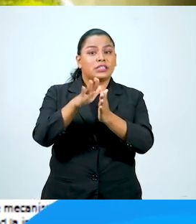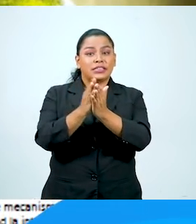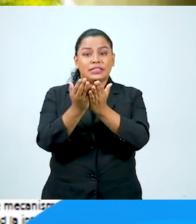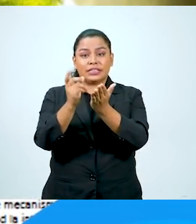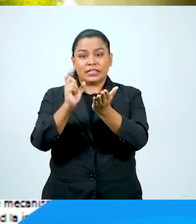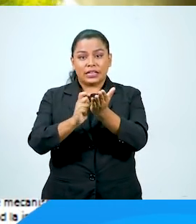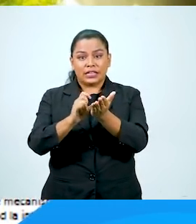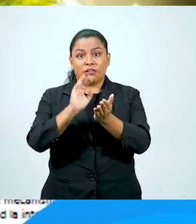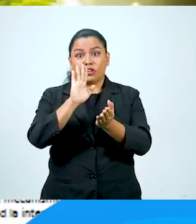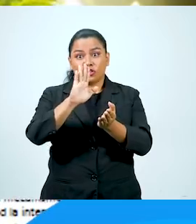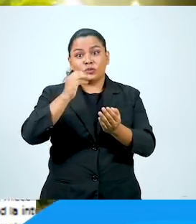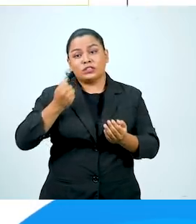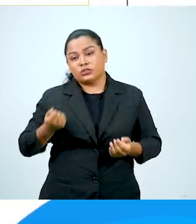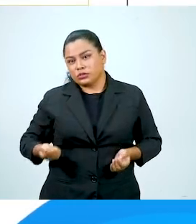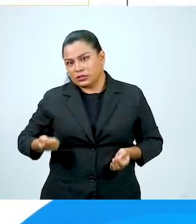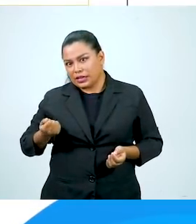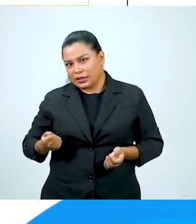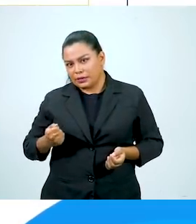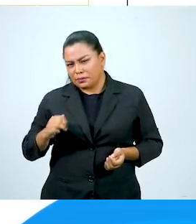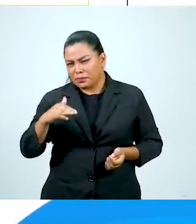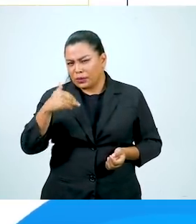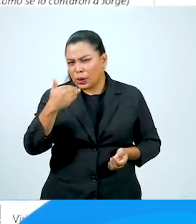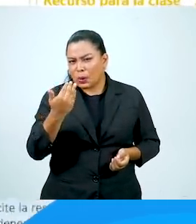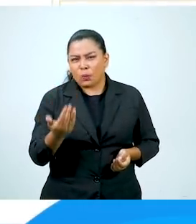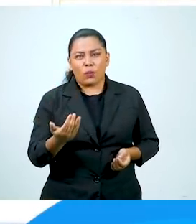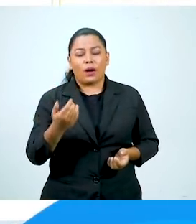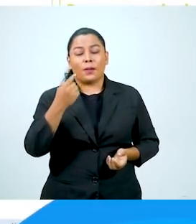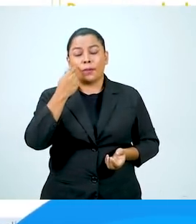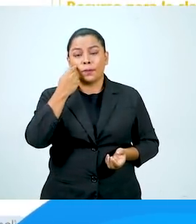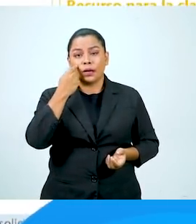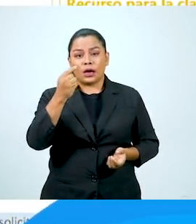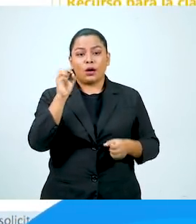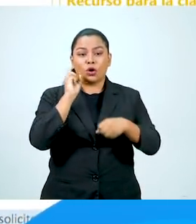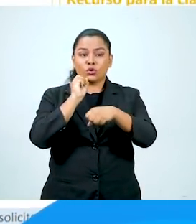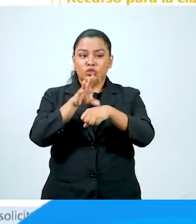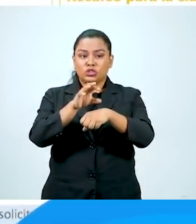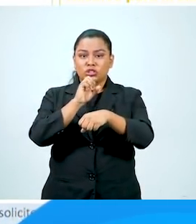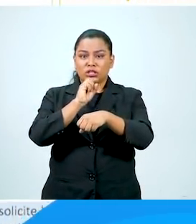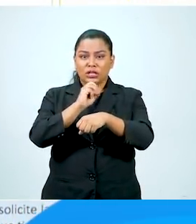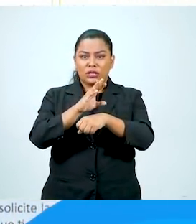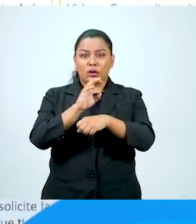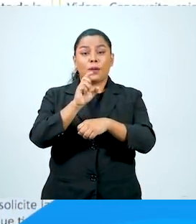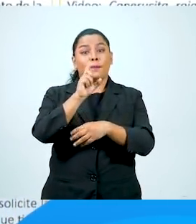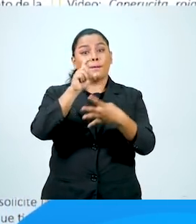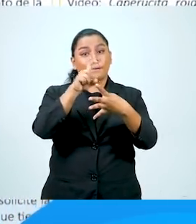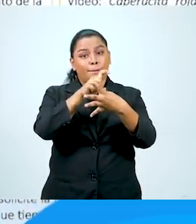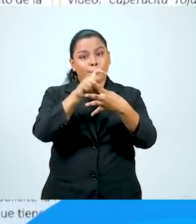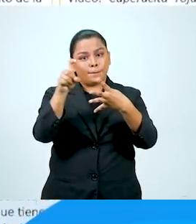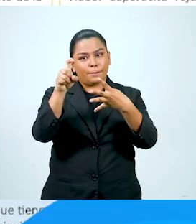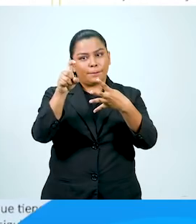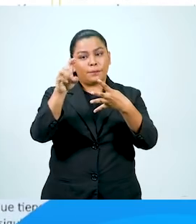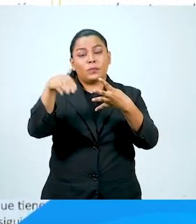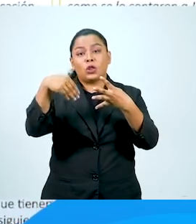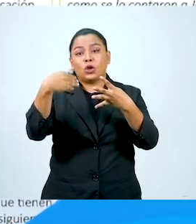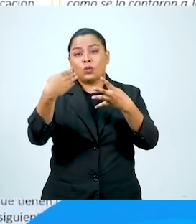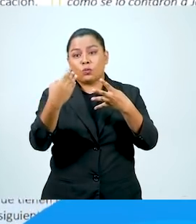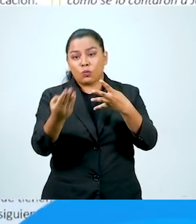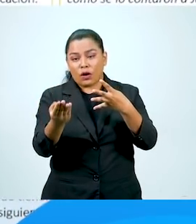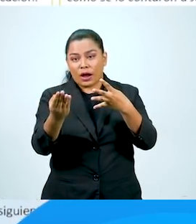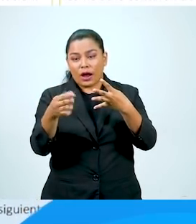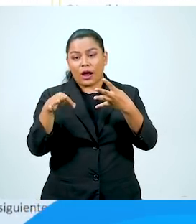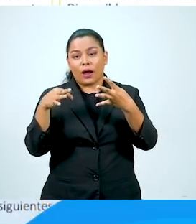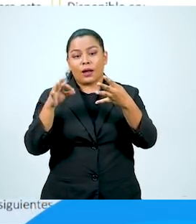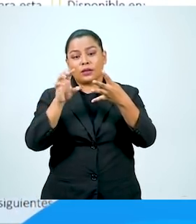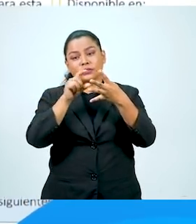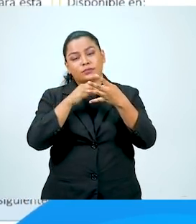libro de texto del estudiante. Seguida de estas, se encuentran las orientaciones para la semana 1, seguidas de